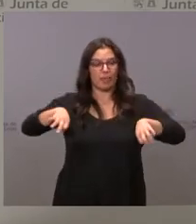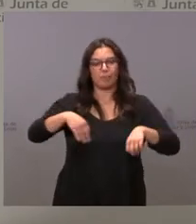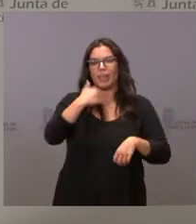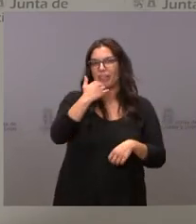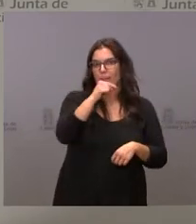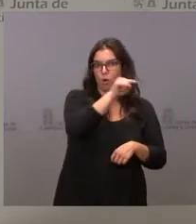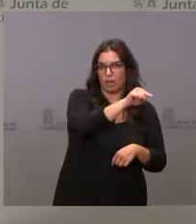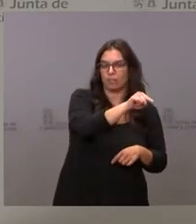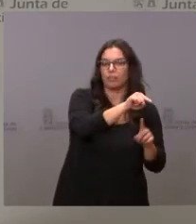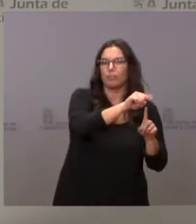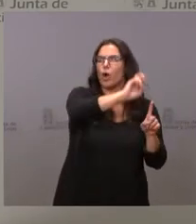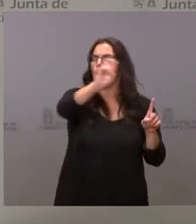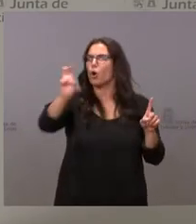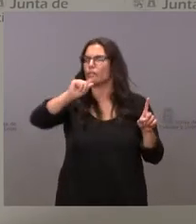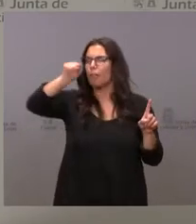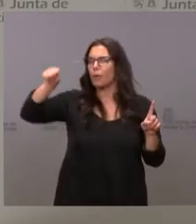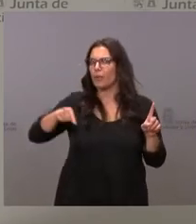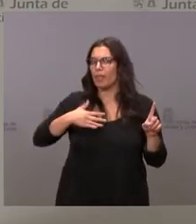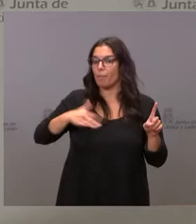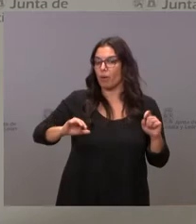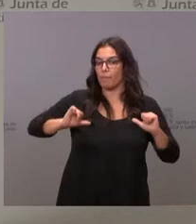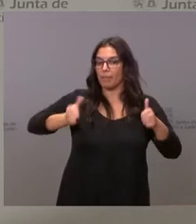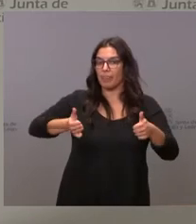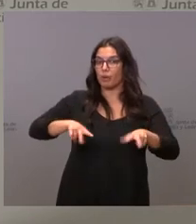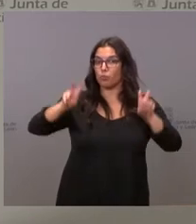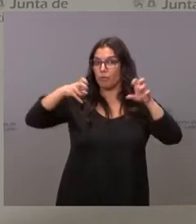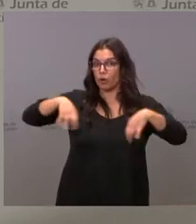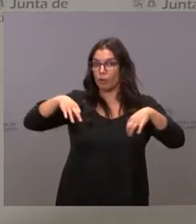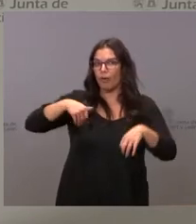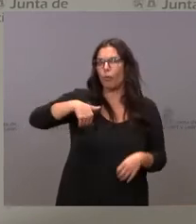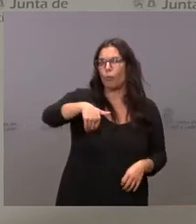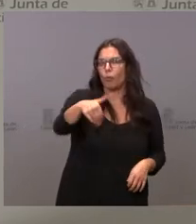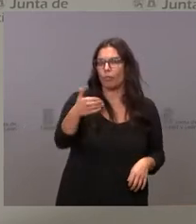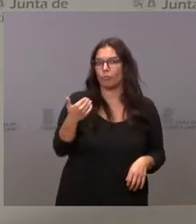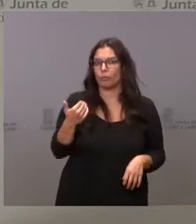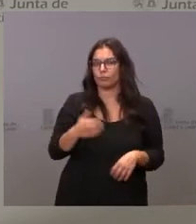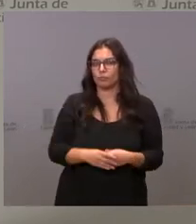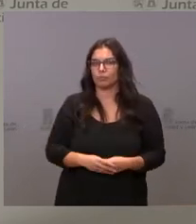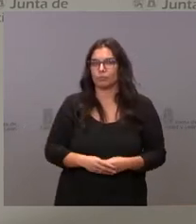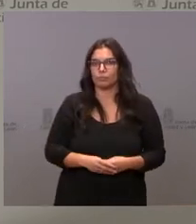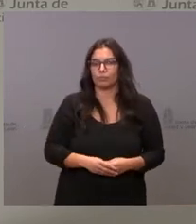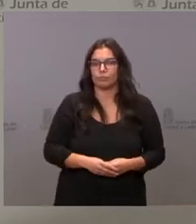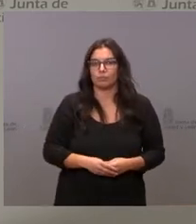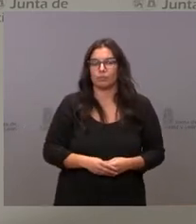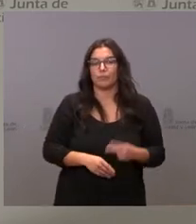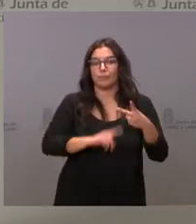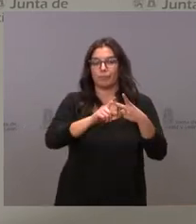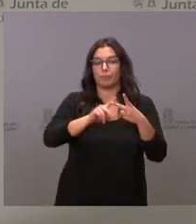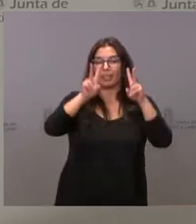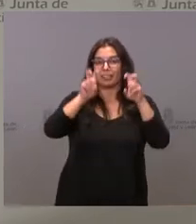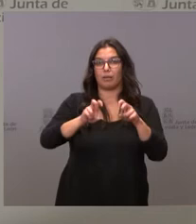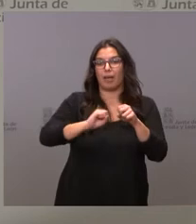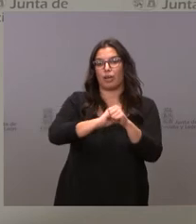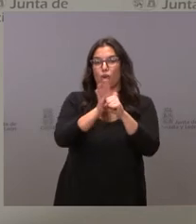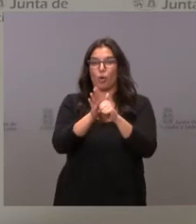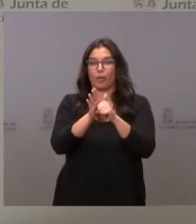provincias podrían incorporarse a esta nueva normalidad en los próximos días? Y sobre el COVID persistente,